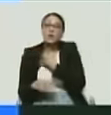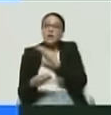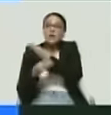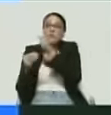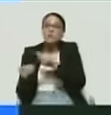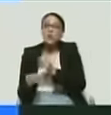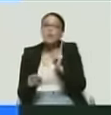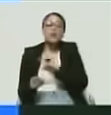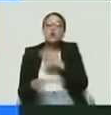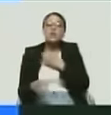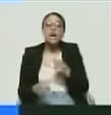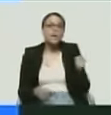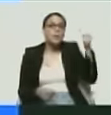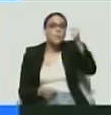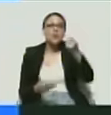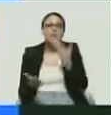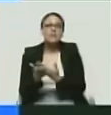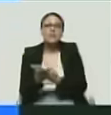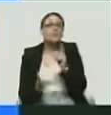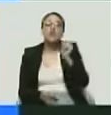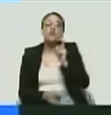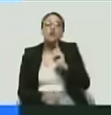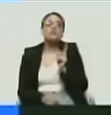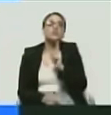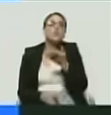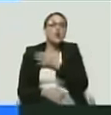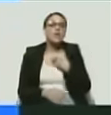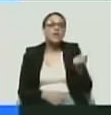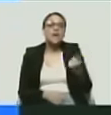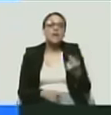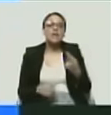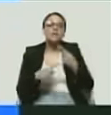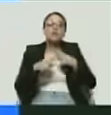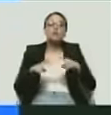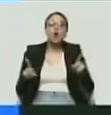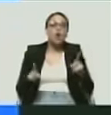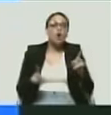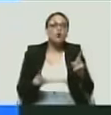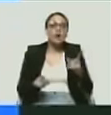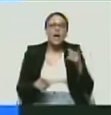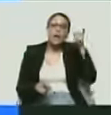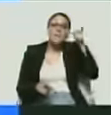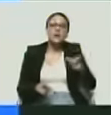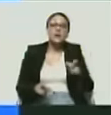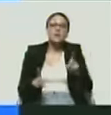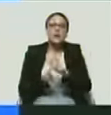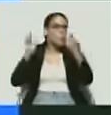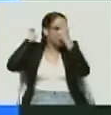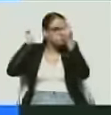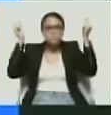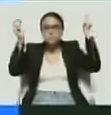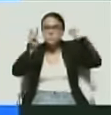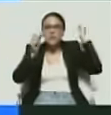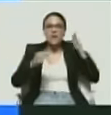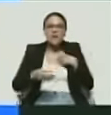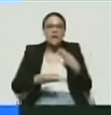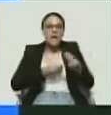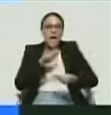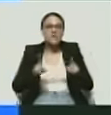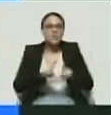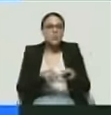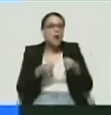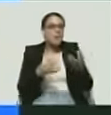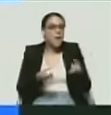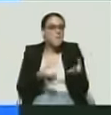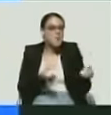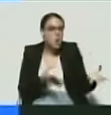testigo, sino poner a alguien que empezara a generar zozobra en un centro de votación o hacer la